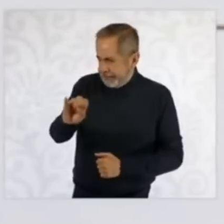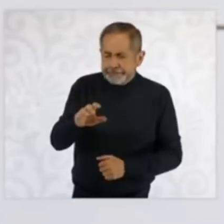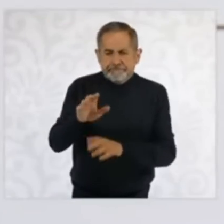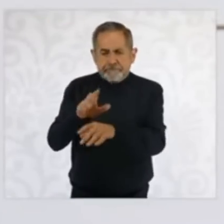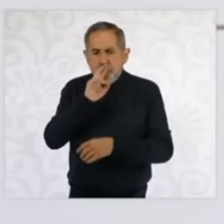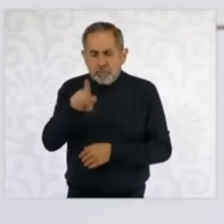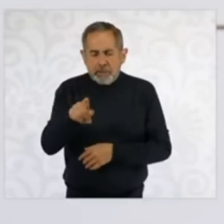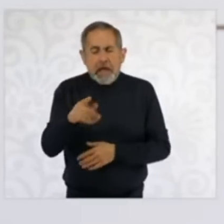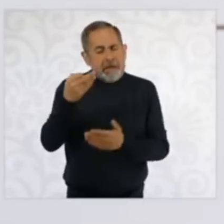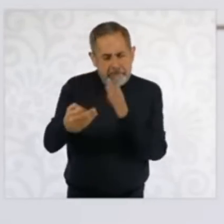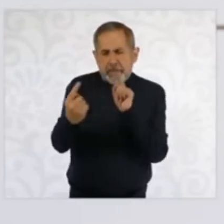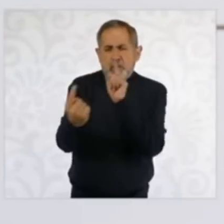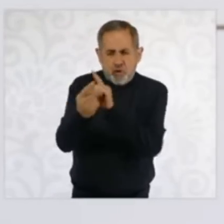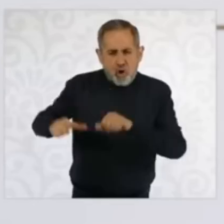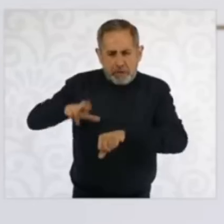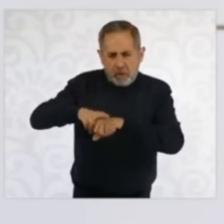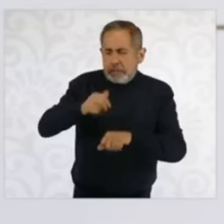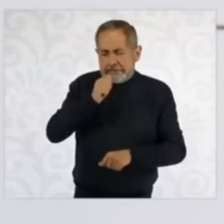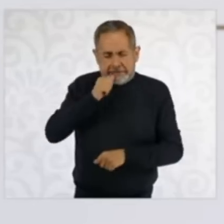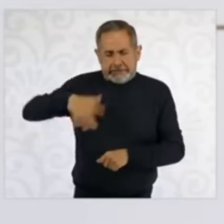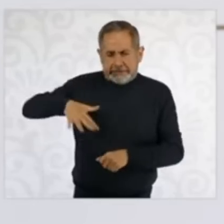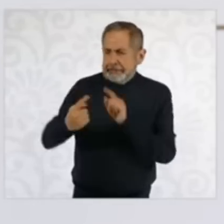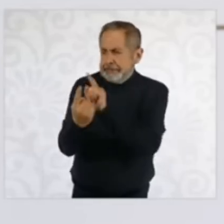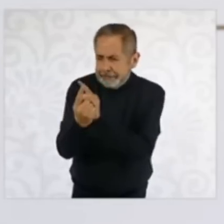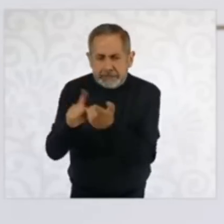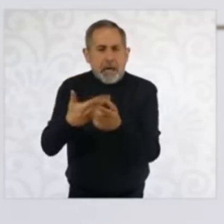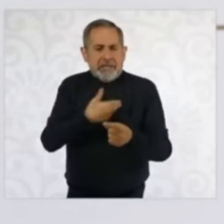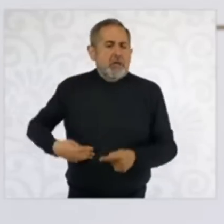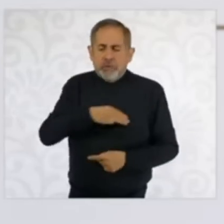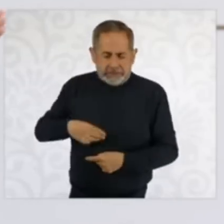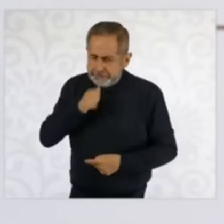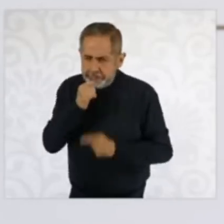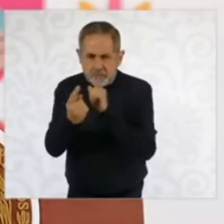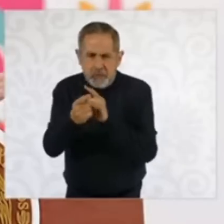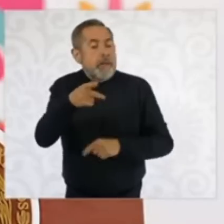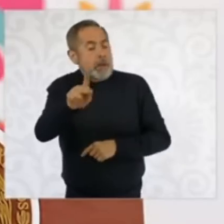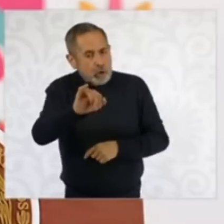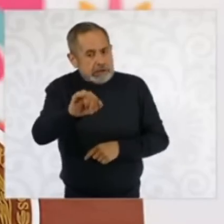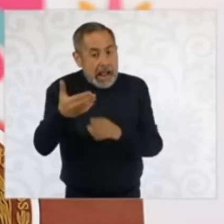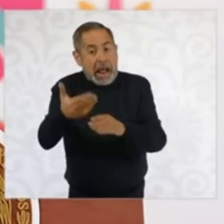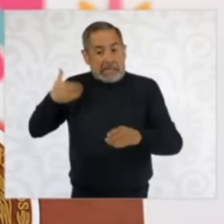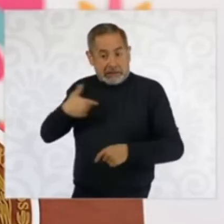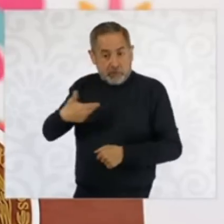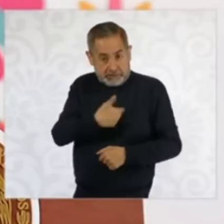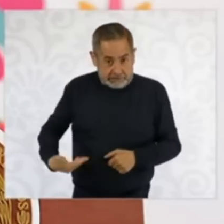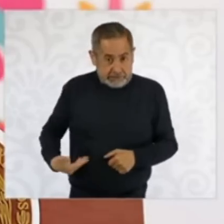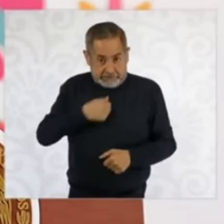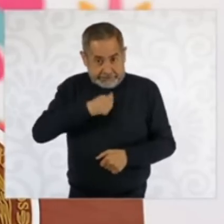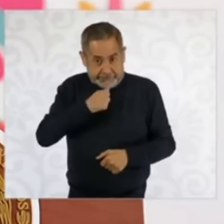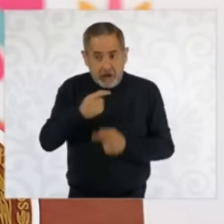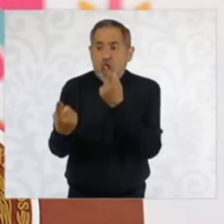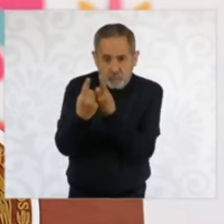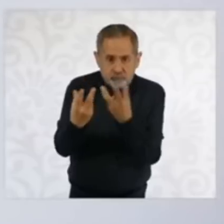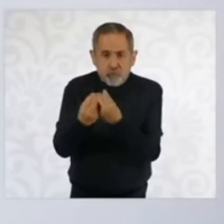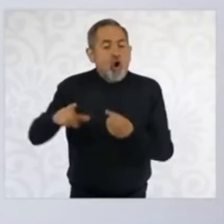nos hemos visto con la gobernadora recientemente ni con el presidente municipal, pero previo a entrar tuvimos reuniones con casi todos